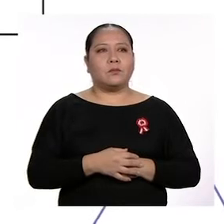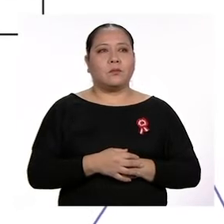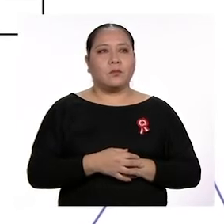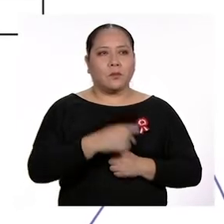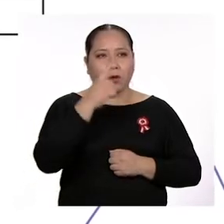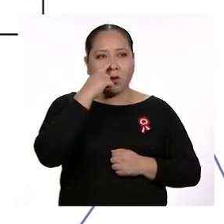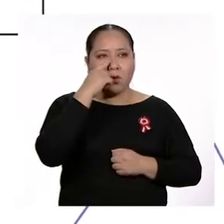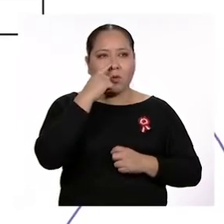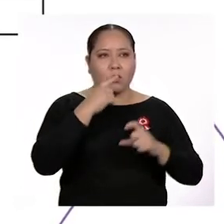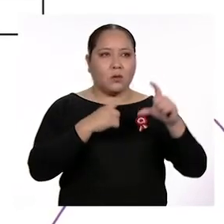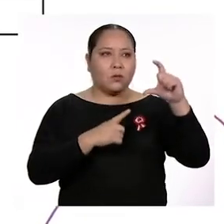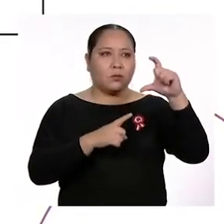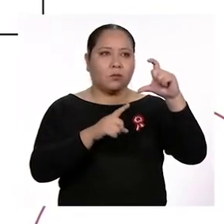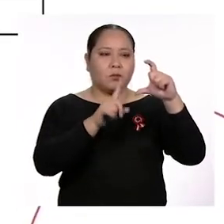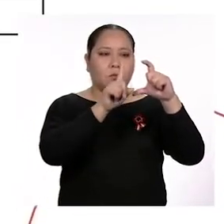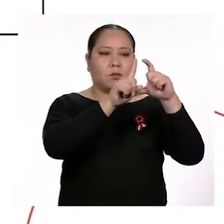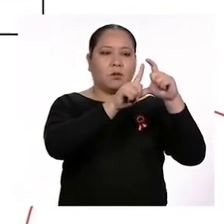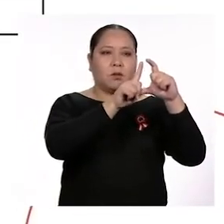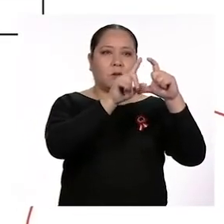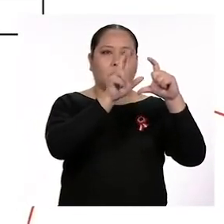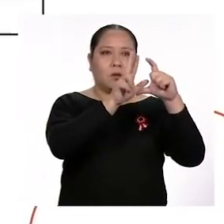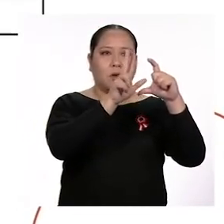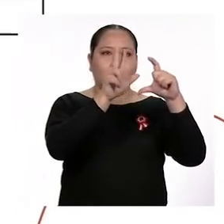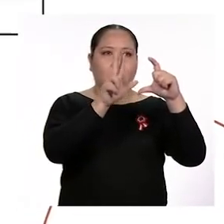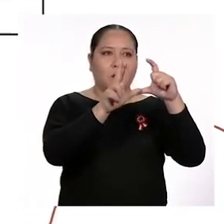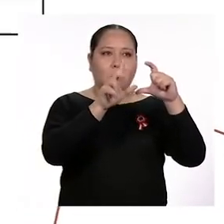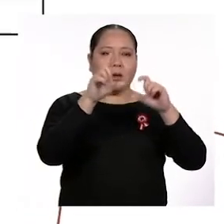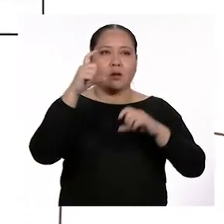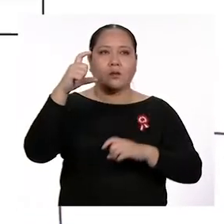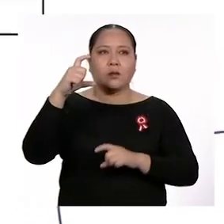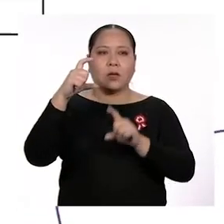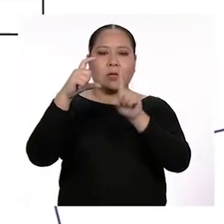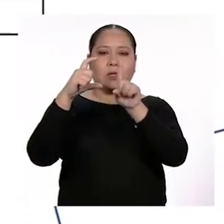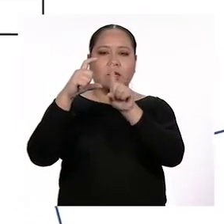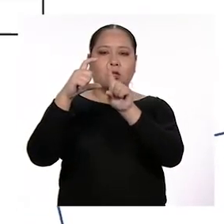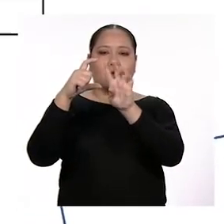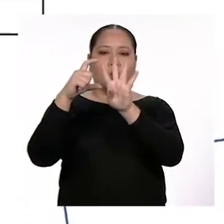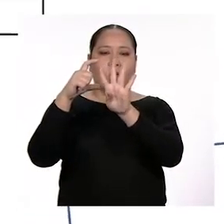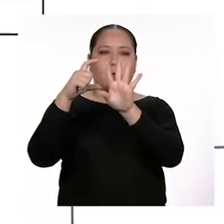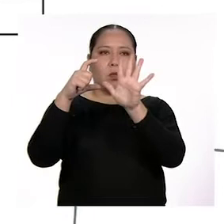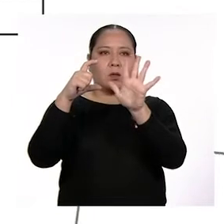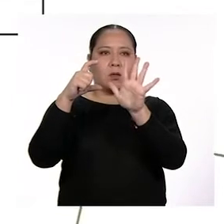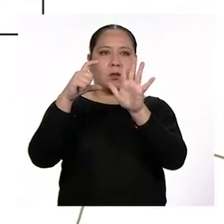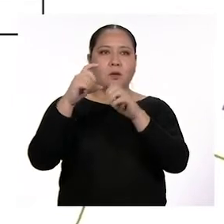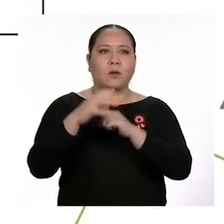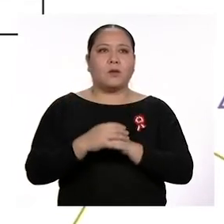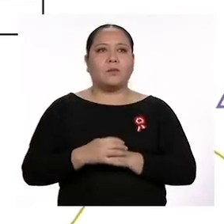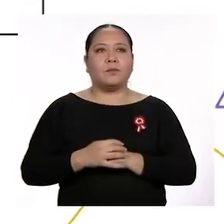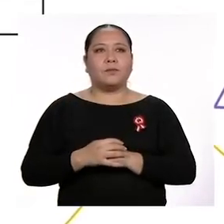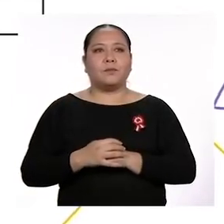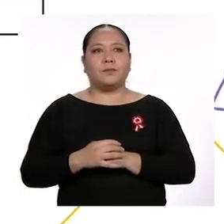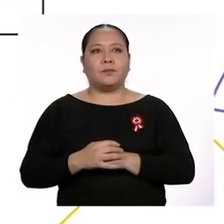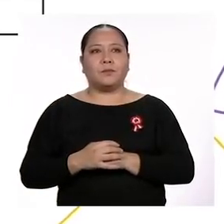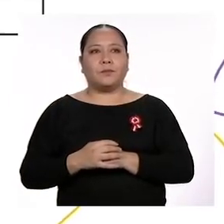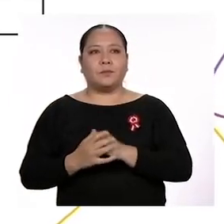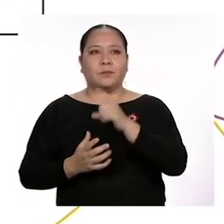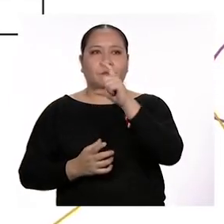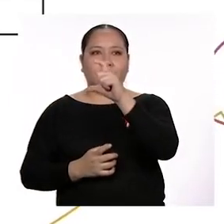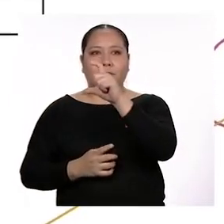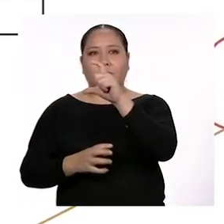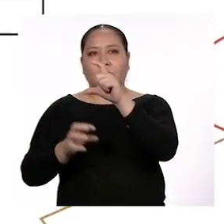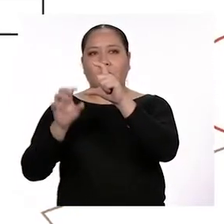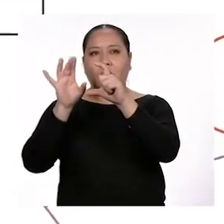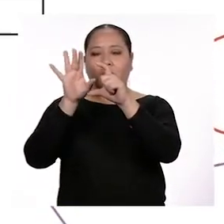Junio, presión sistólica de 133 hasta 145 y la diastólica tiene como extremo